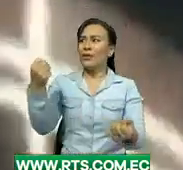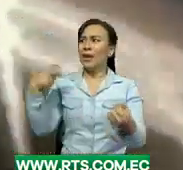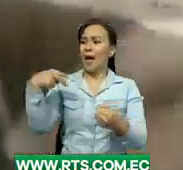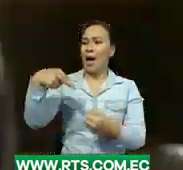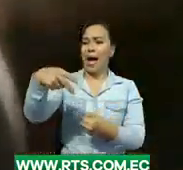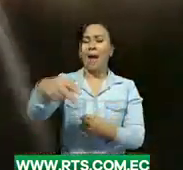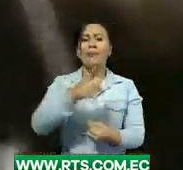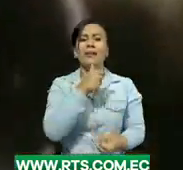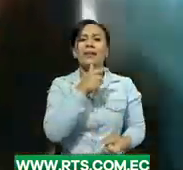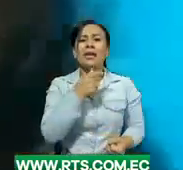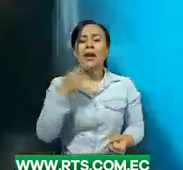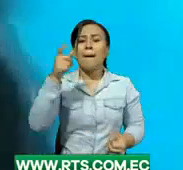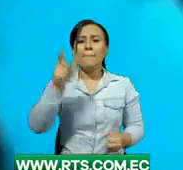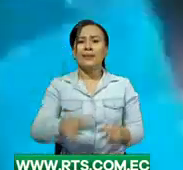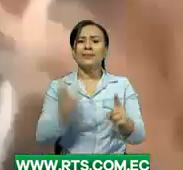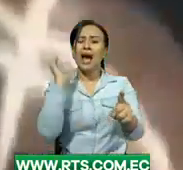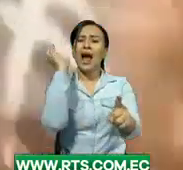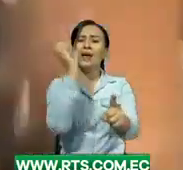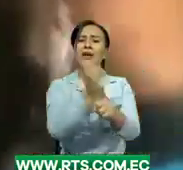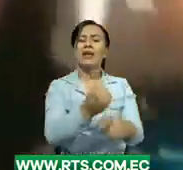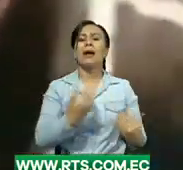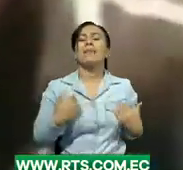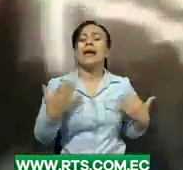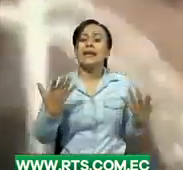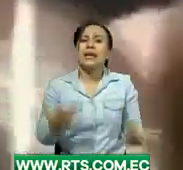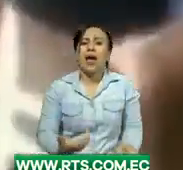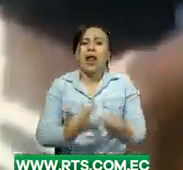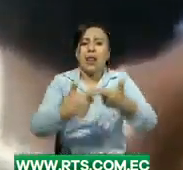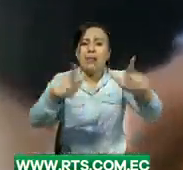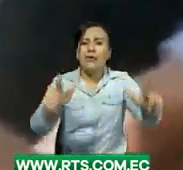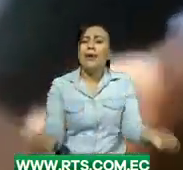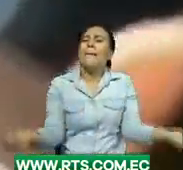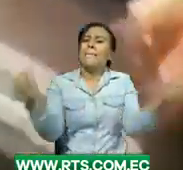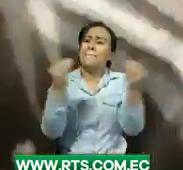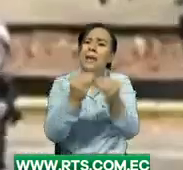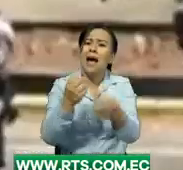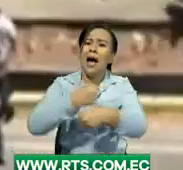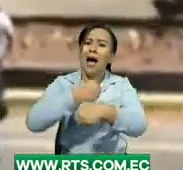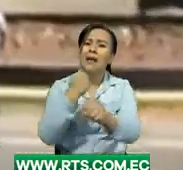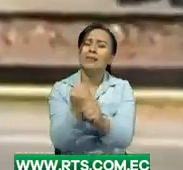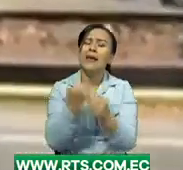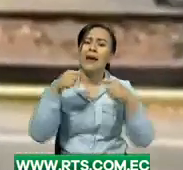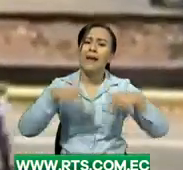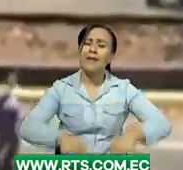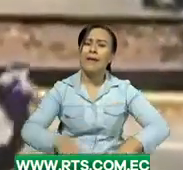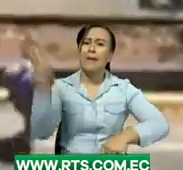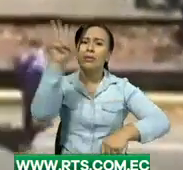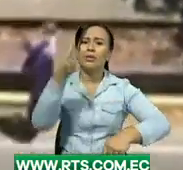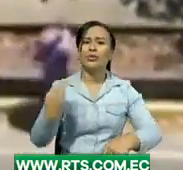ciudadano, a un venezolano que cree que podemos hacer más en Venezuela.